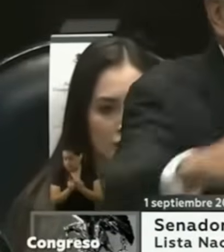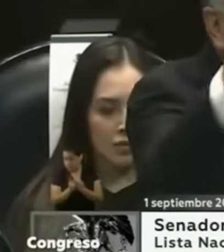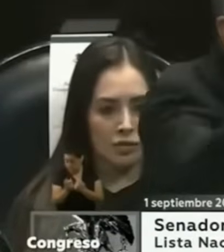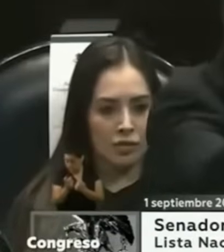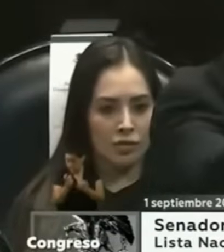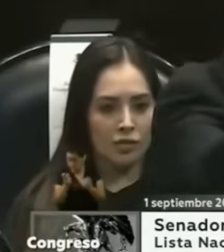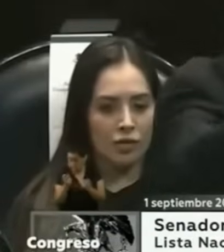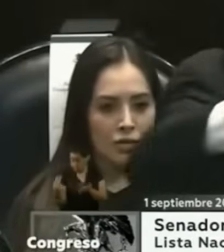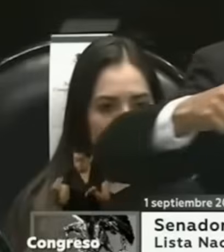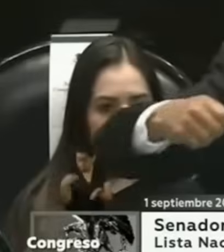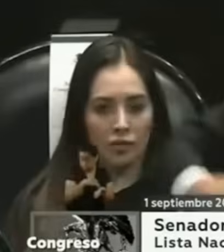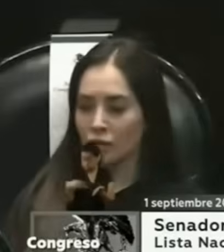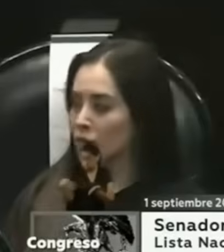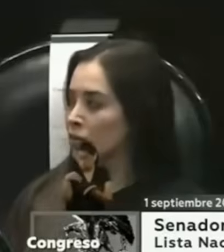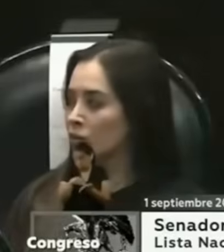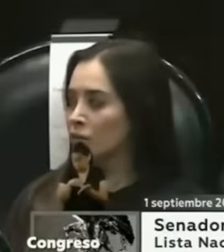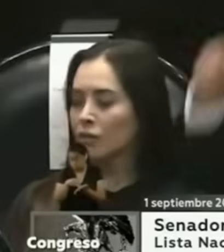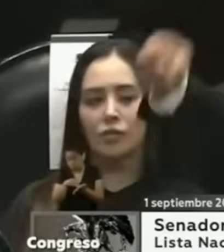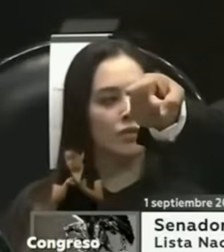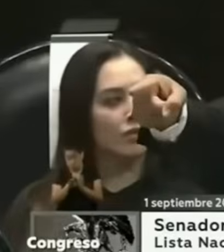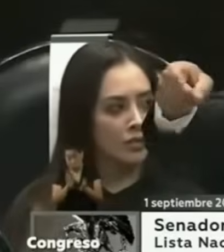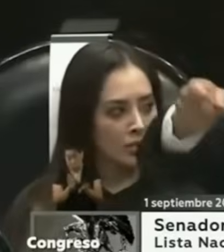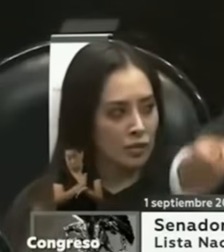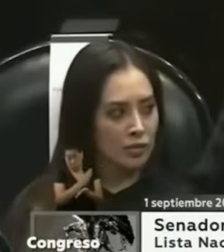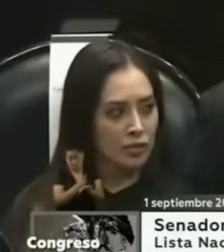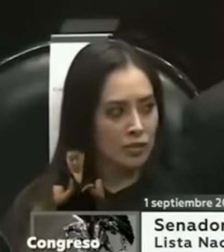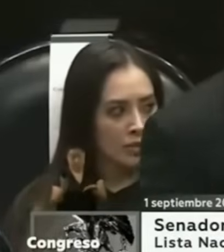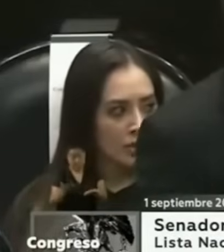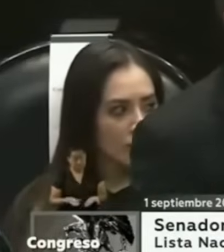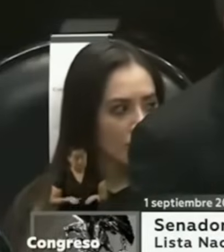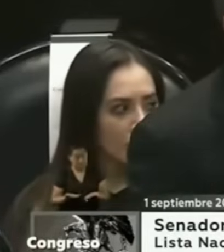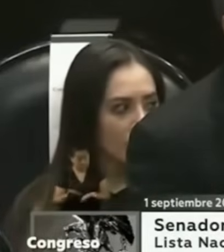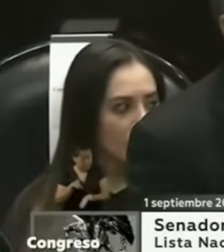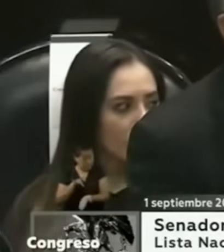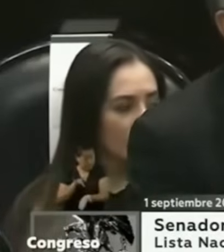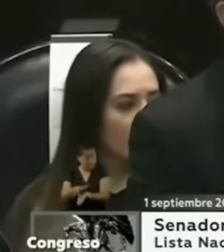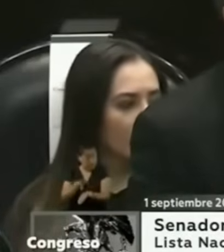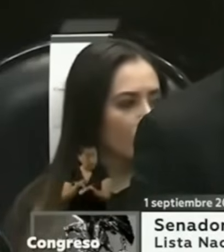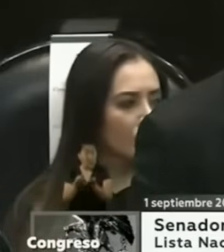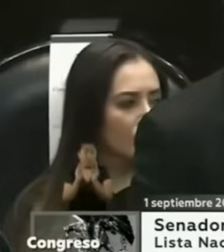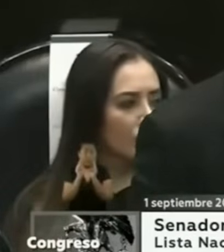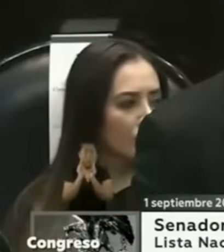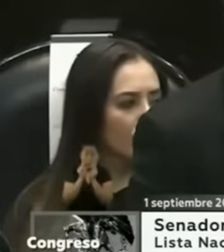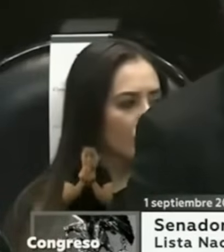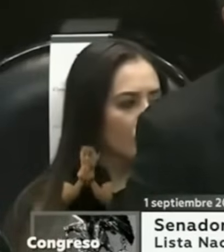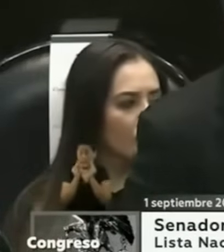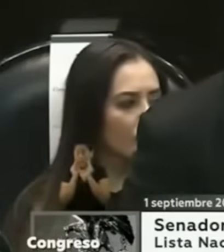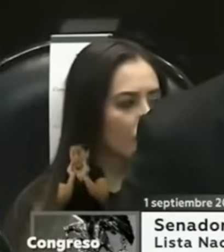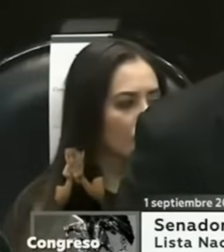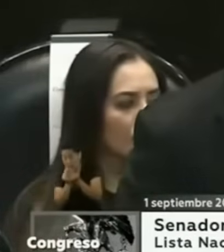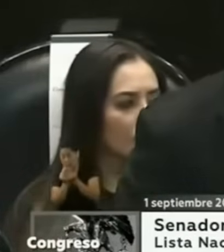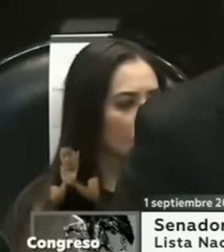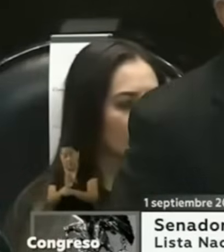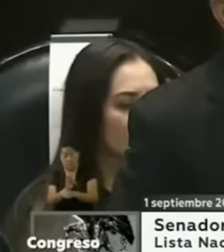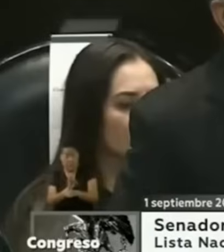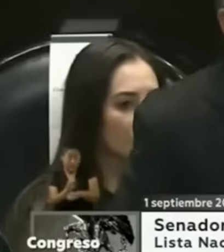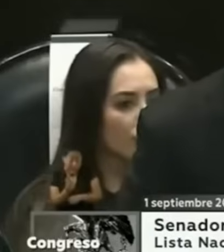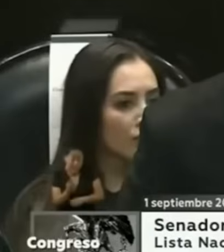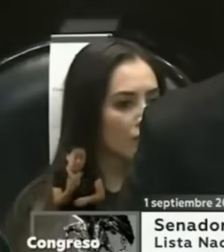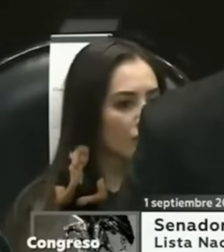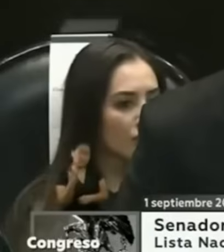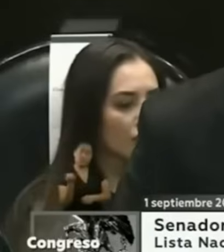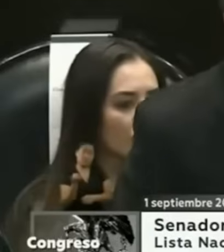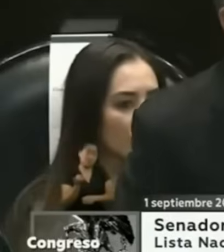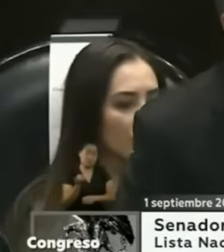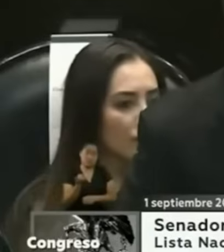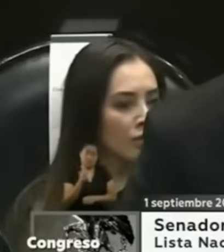México es un país gobernado por un sistema narcoterrorista y vas a ver cómo te va a ir bien, vas